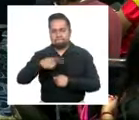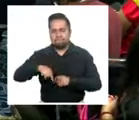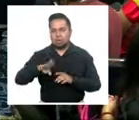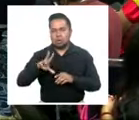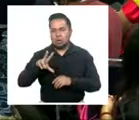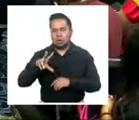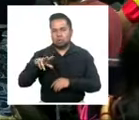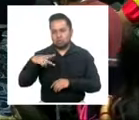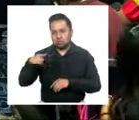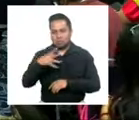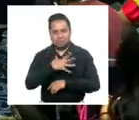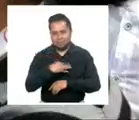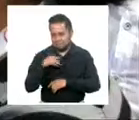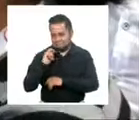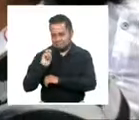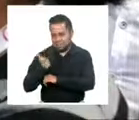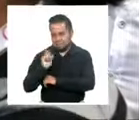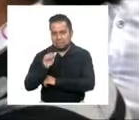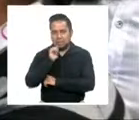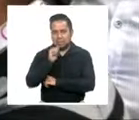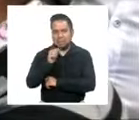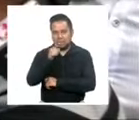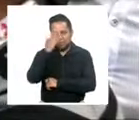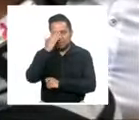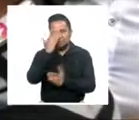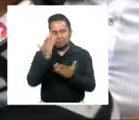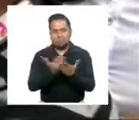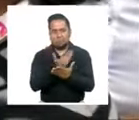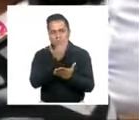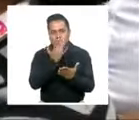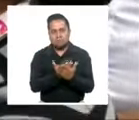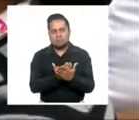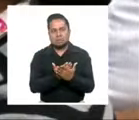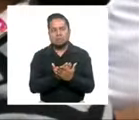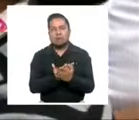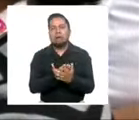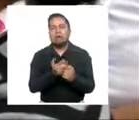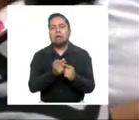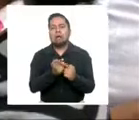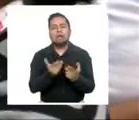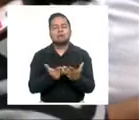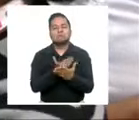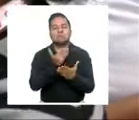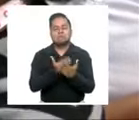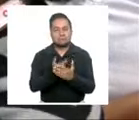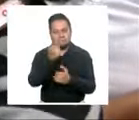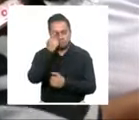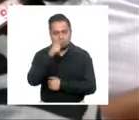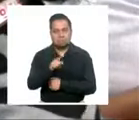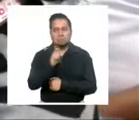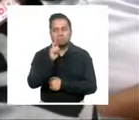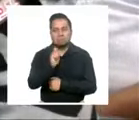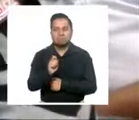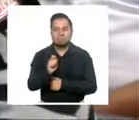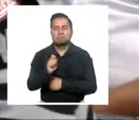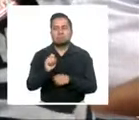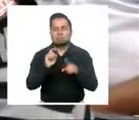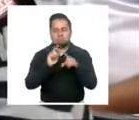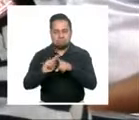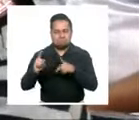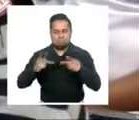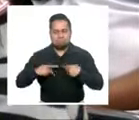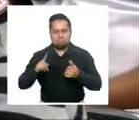deudores alimentarios. Ustedes saben que fue una iniciativa que presentamos para que ningún